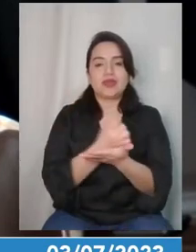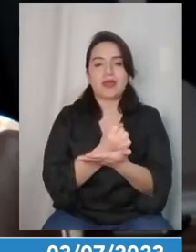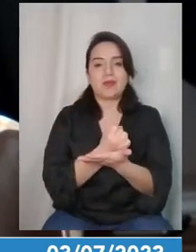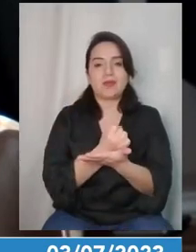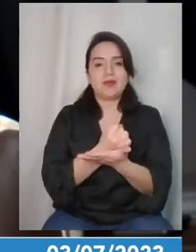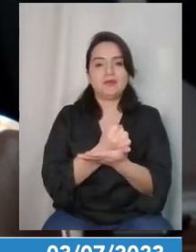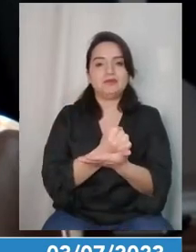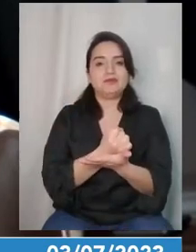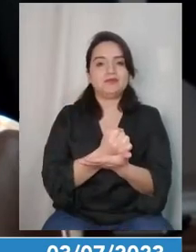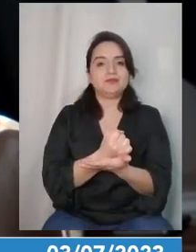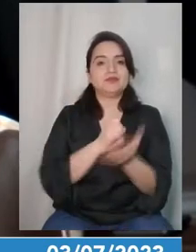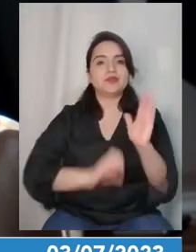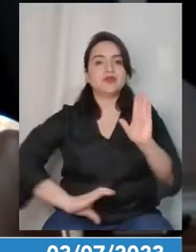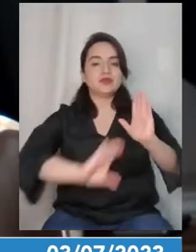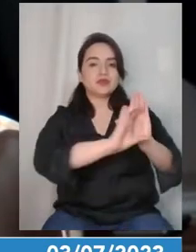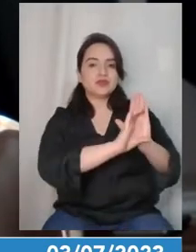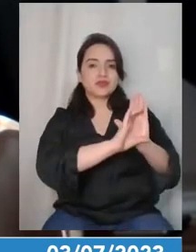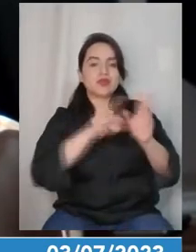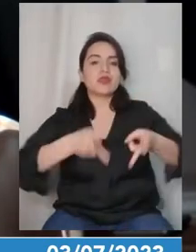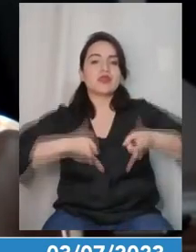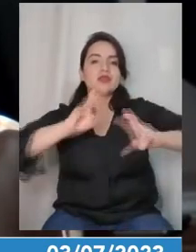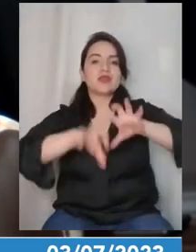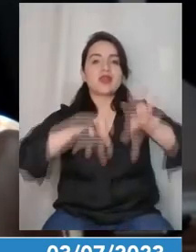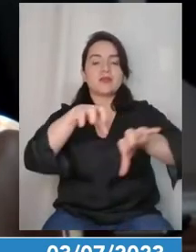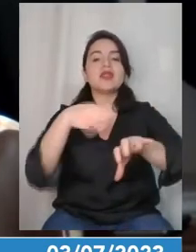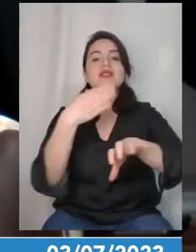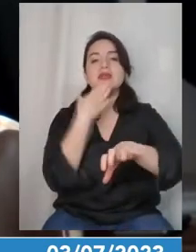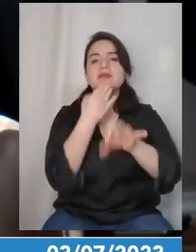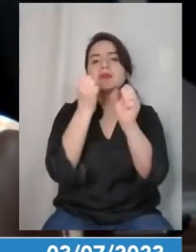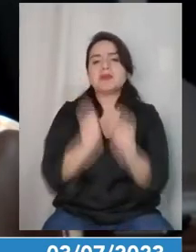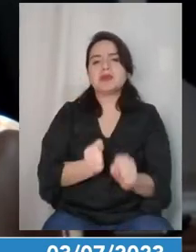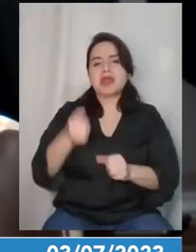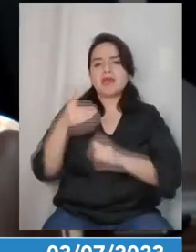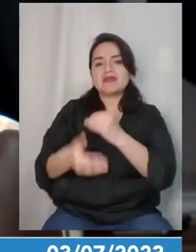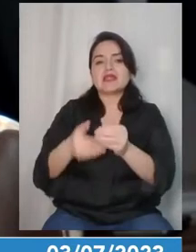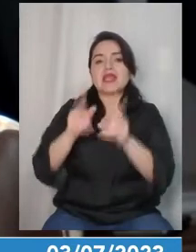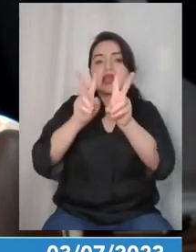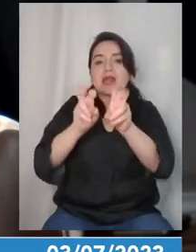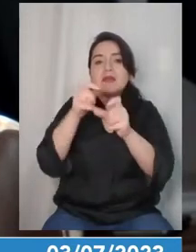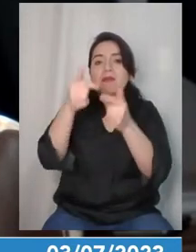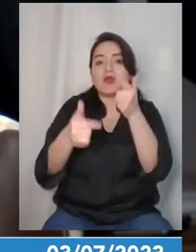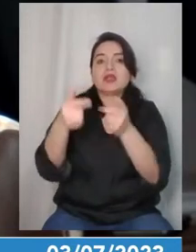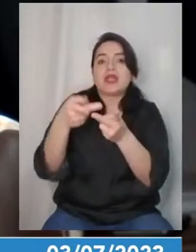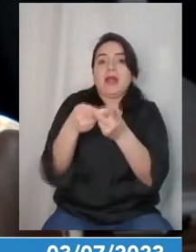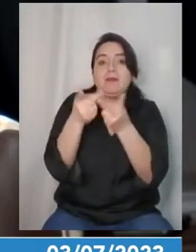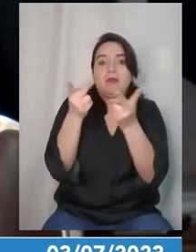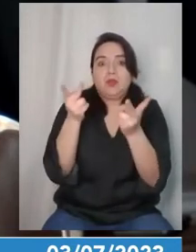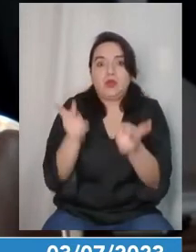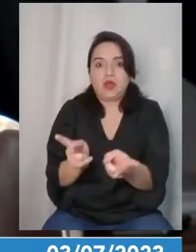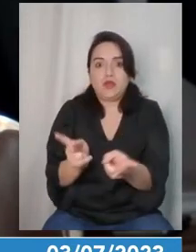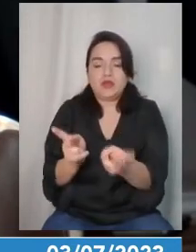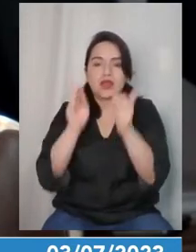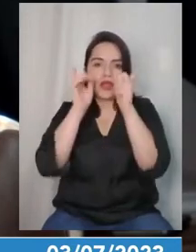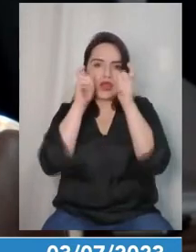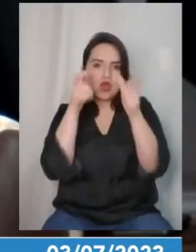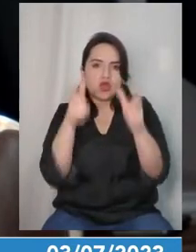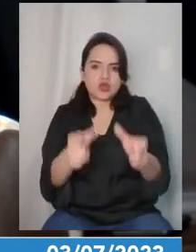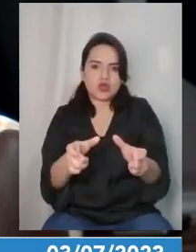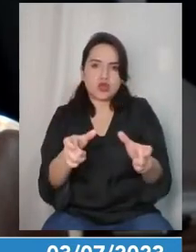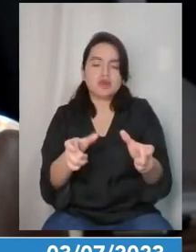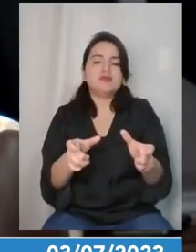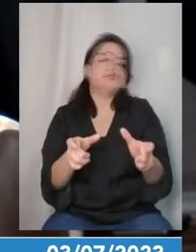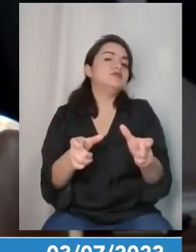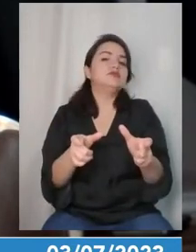el derecho de los animales, también podríamos avanzar en materia de política pública para el control de castración